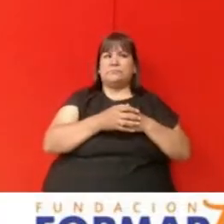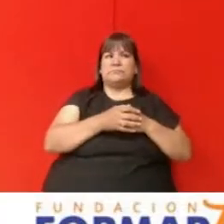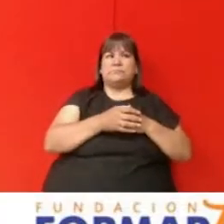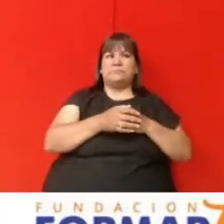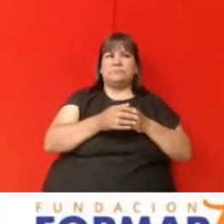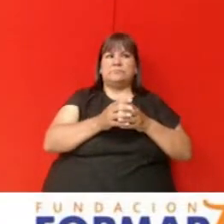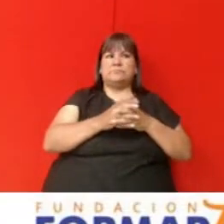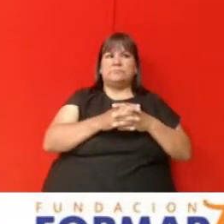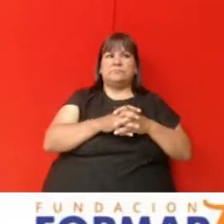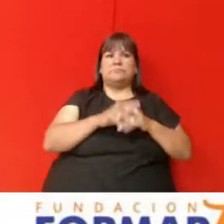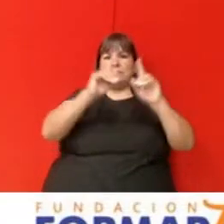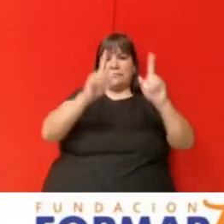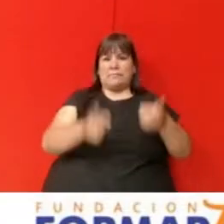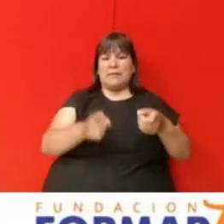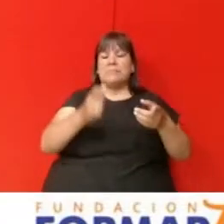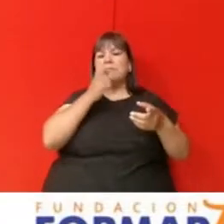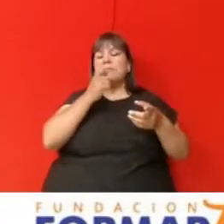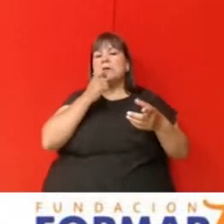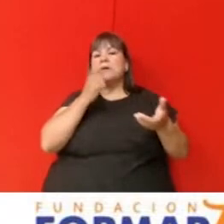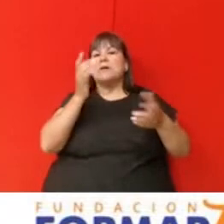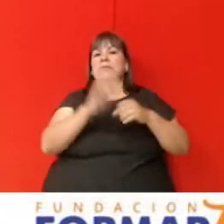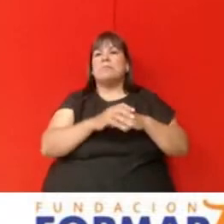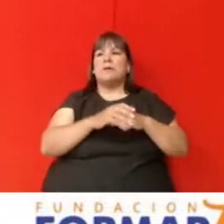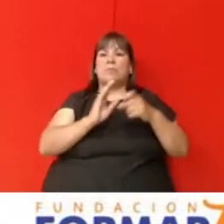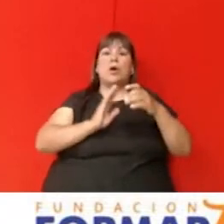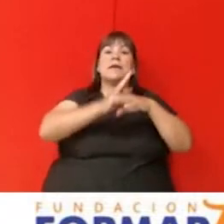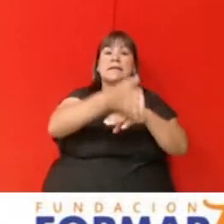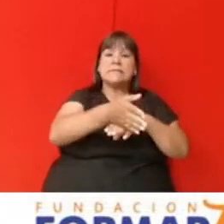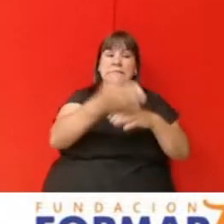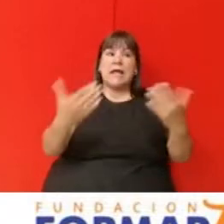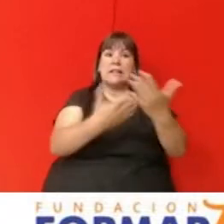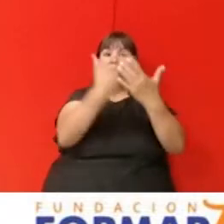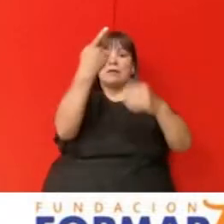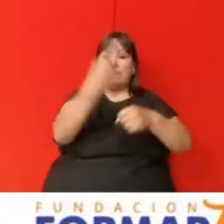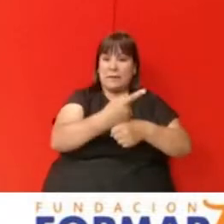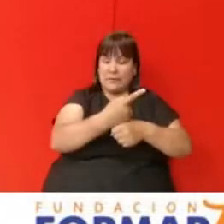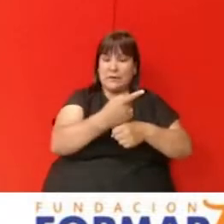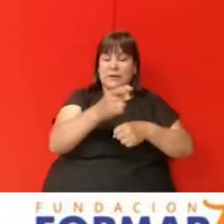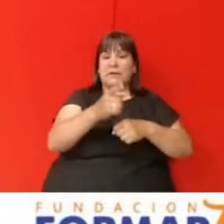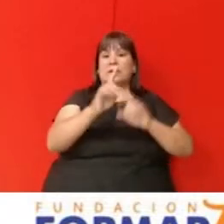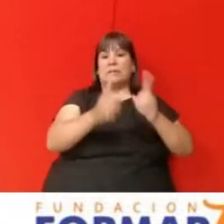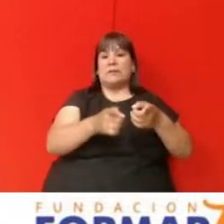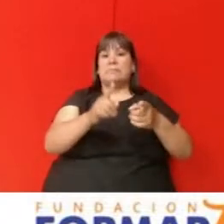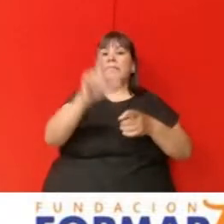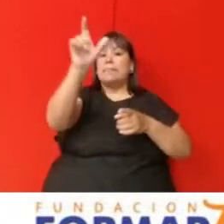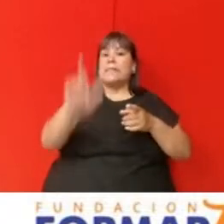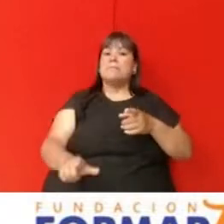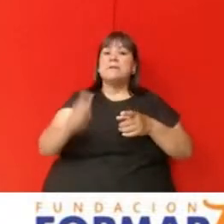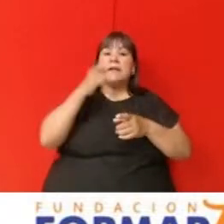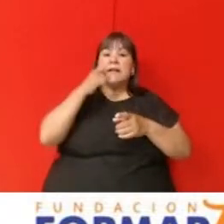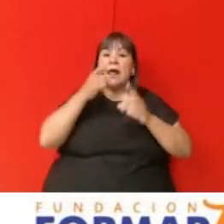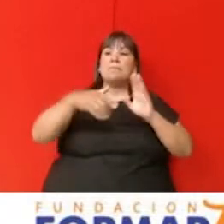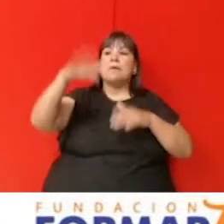Bueno, el ingreso, el primer día cuando ingresa la familia y el residente, se